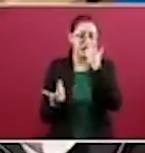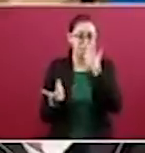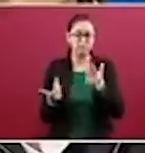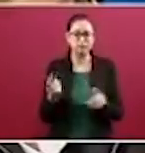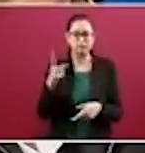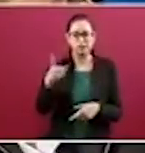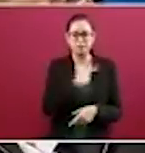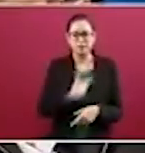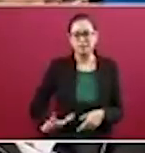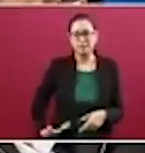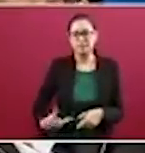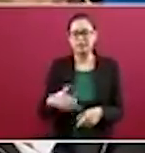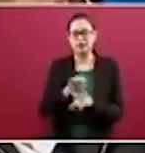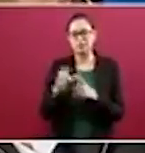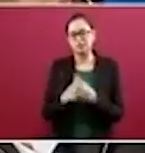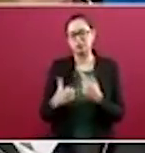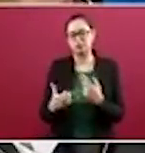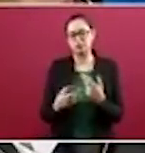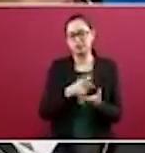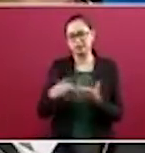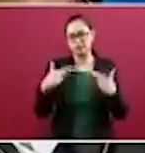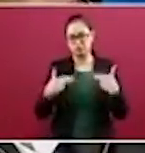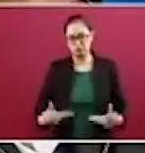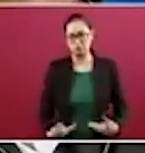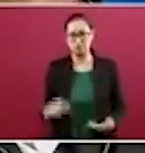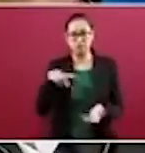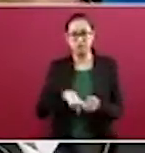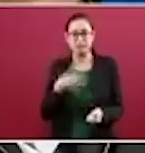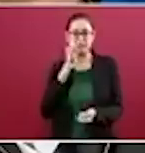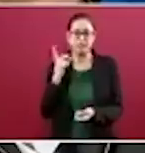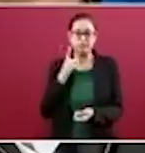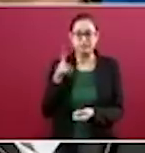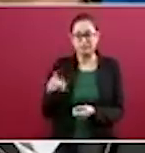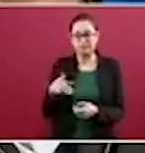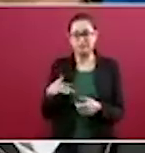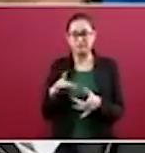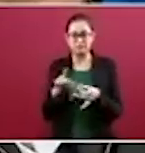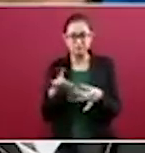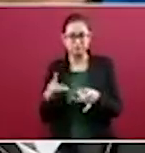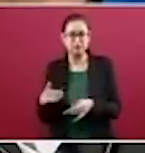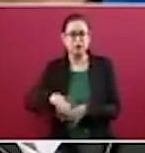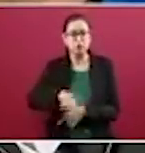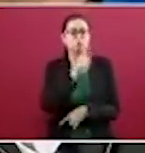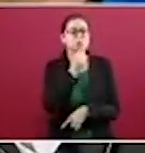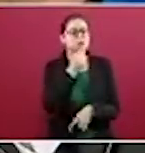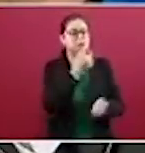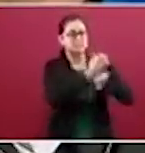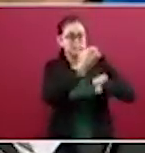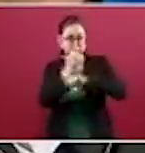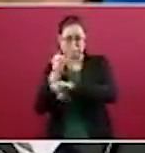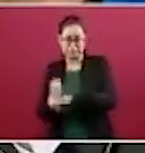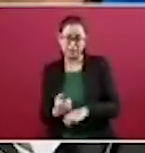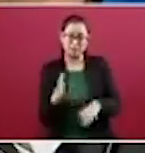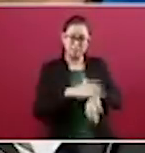Comisión Nacional de Derechos Humanos insistía en la necesidad de que se optara más bien por fortalecer las policías estatales